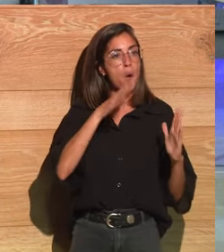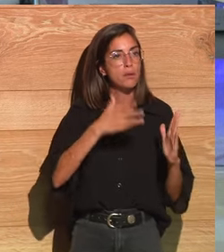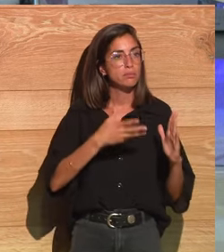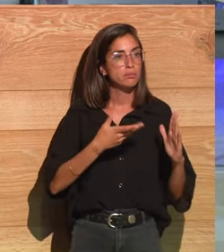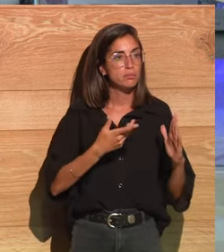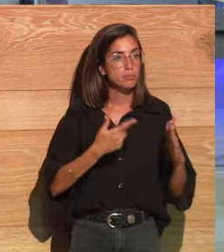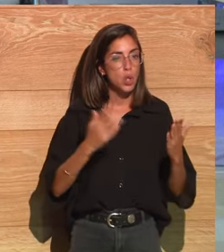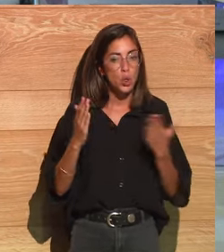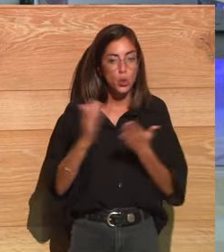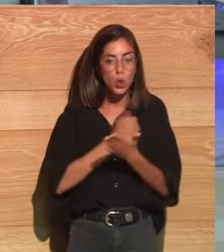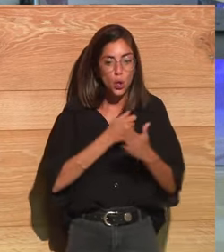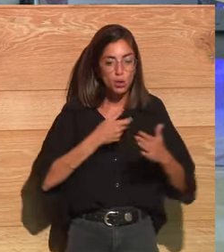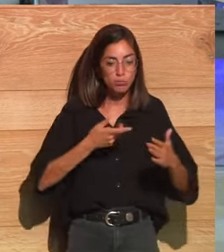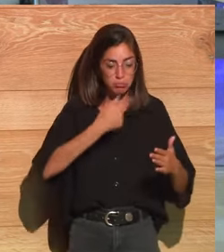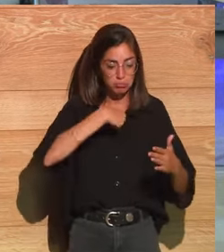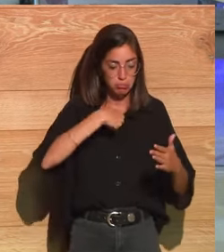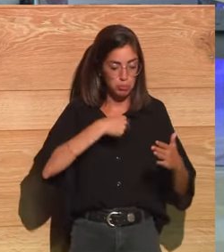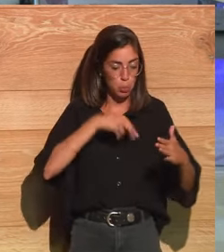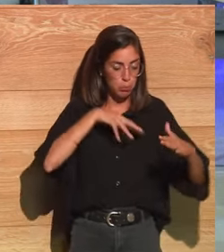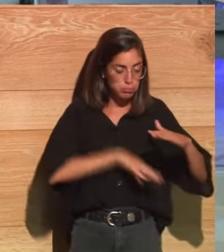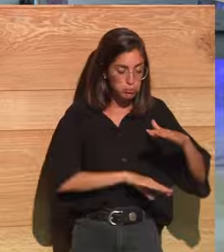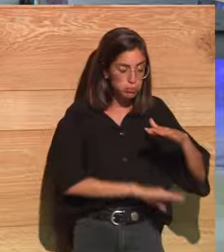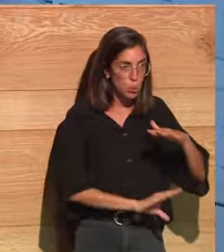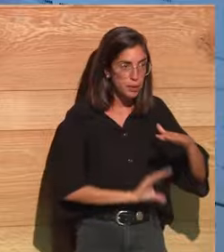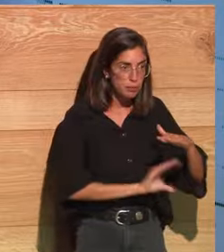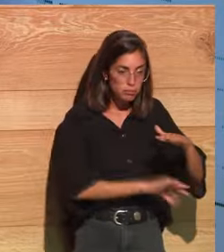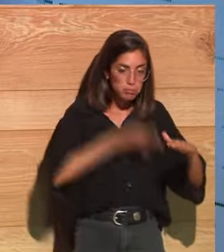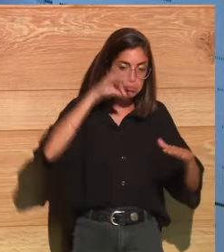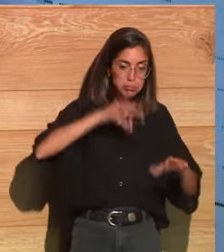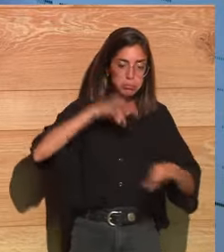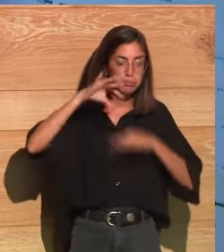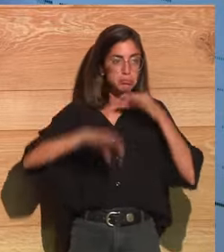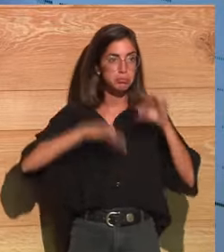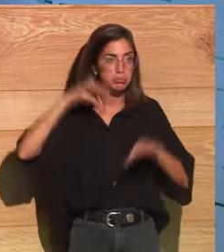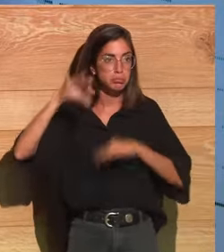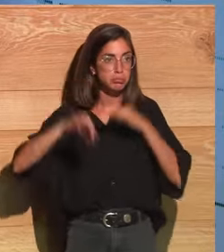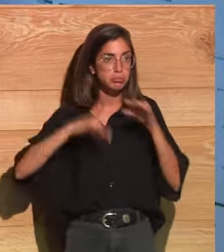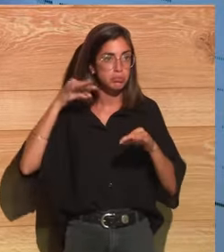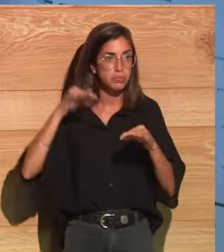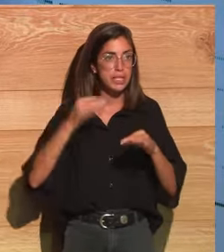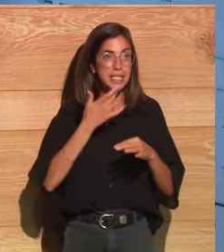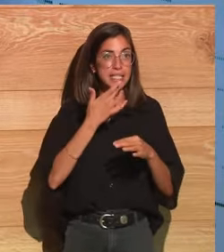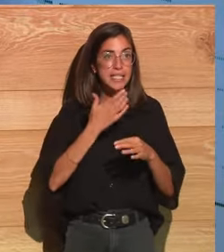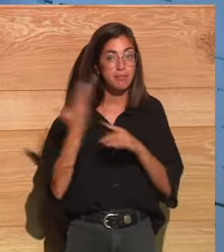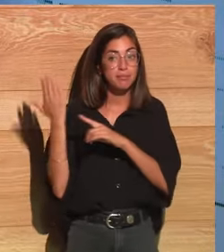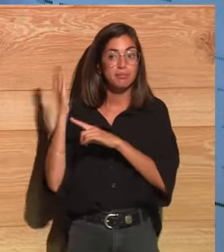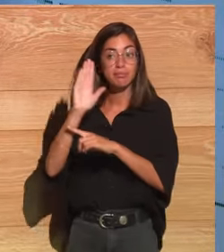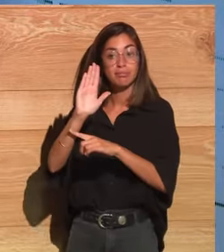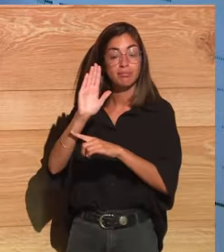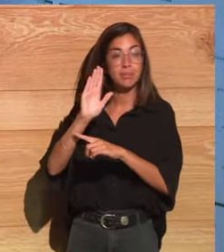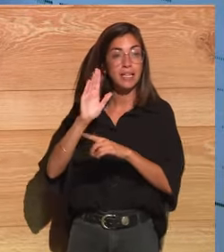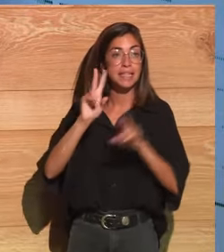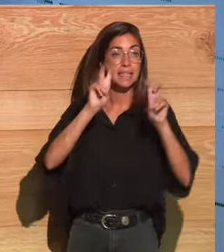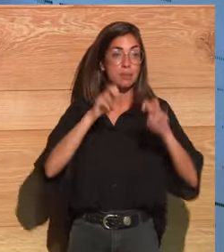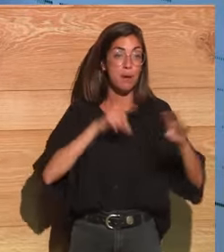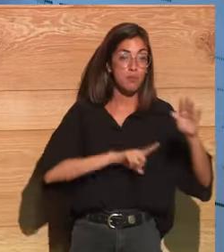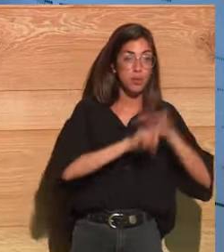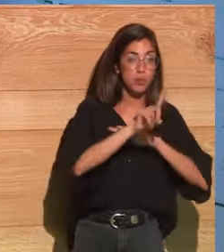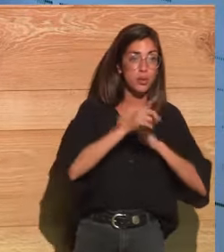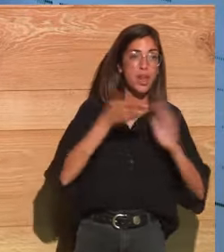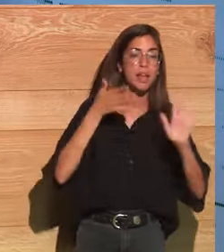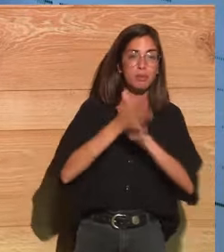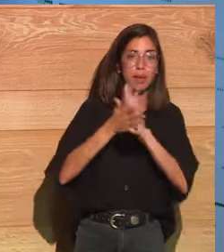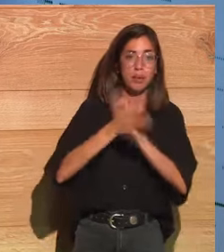alfombra todo ese elenco y ese abanico de debilidades y de imperfecciones y ver si a la luz de la evolución hay una explicación. Por eso creo que también